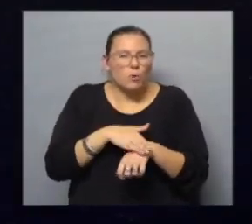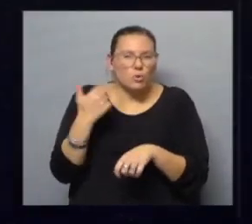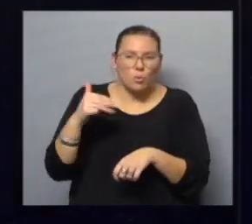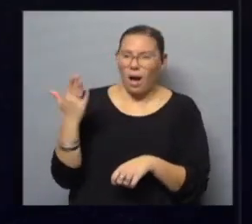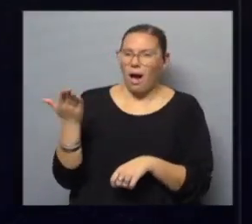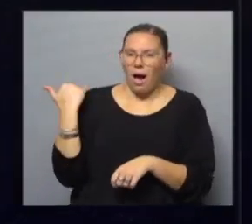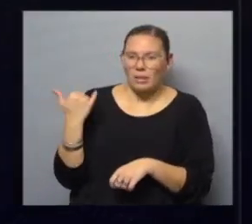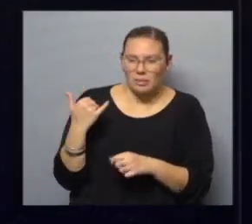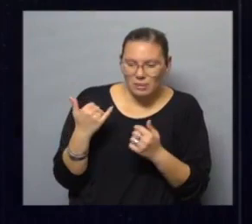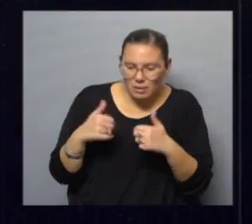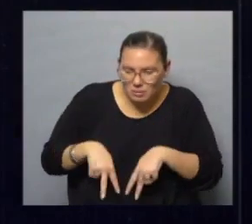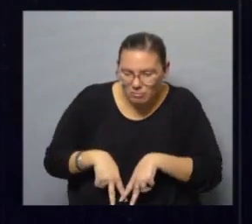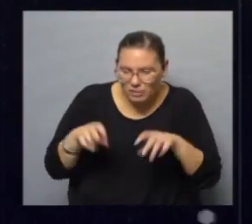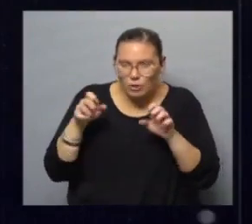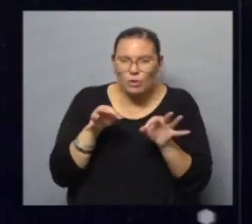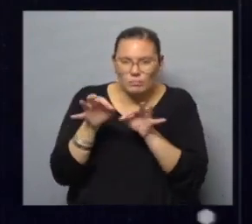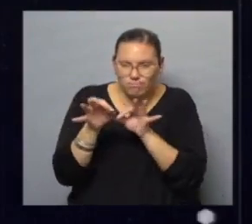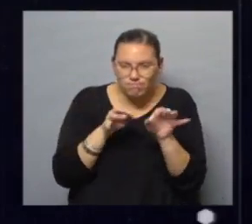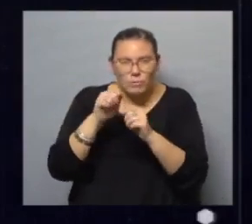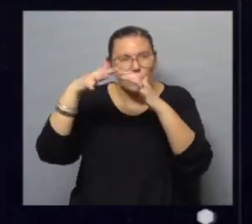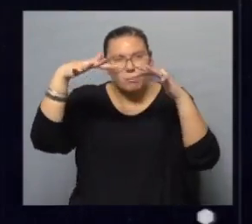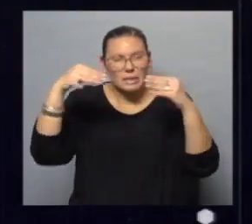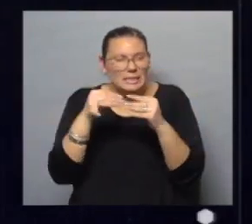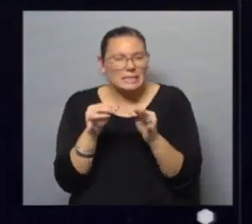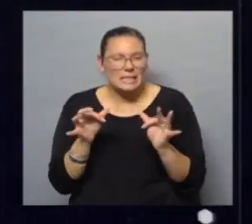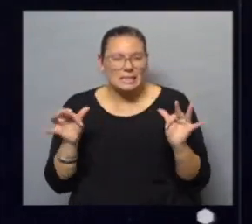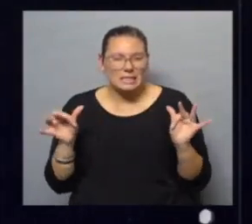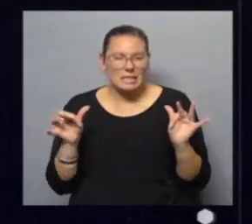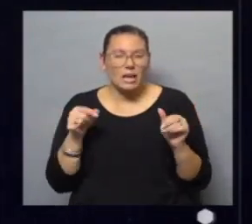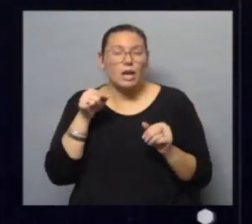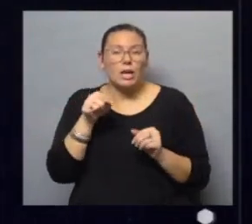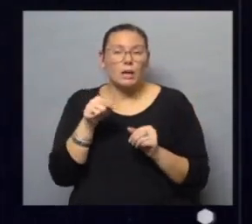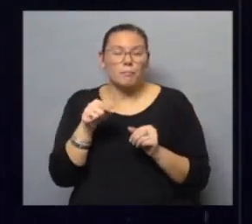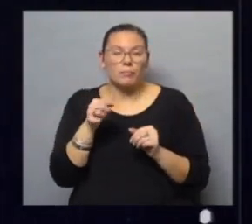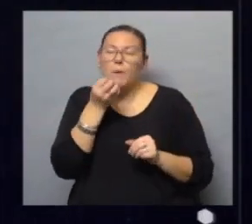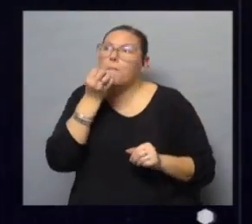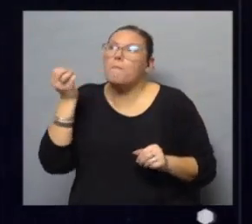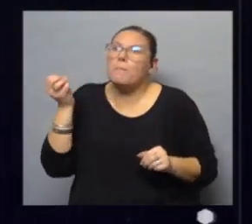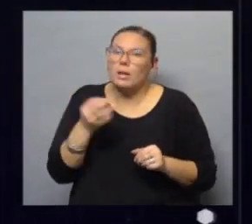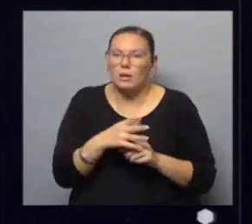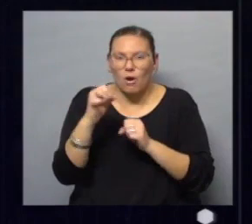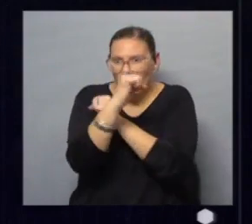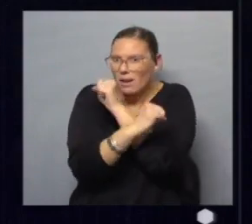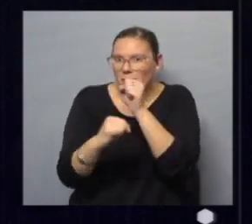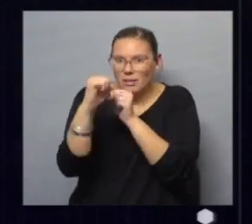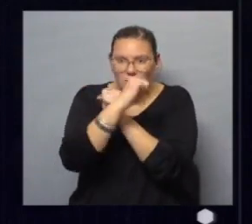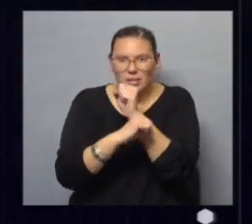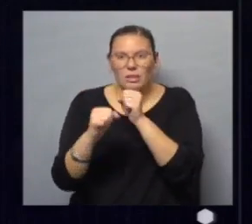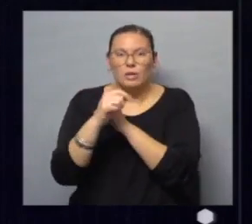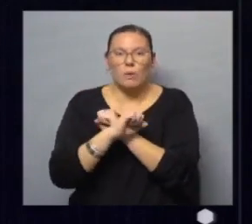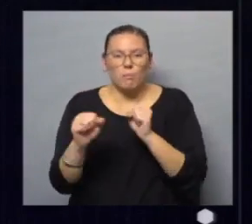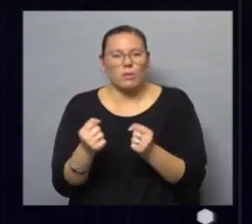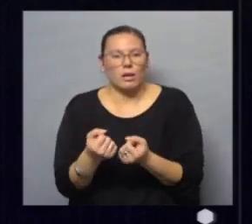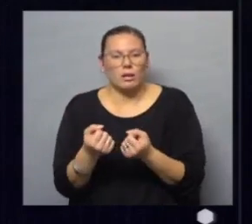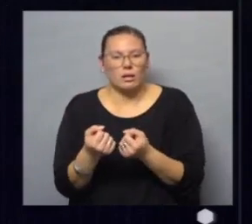había estudiado con esta resolución espacial y con esta sensibilidad, hace que esta sea una maravilla de la ingeniería, ¿no? Que nos va a